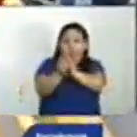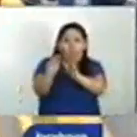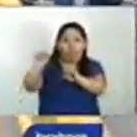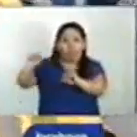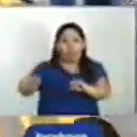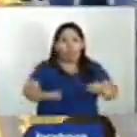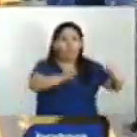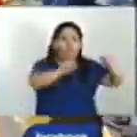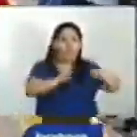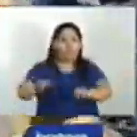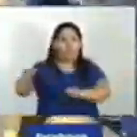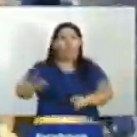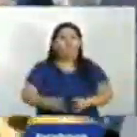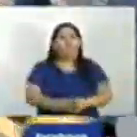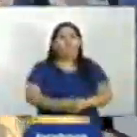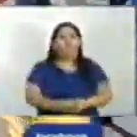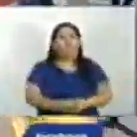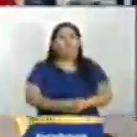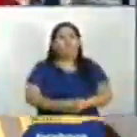los asistentes.